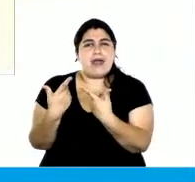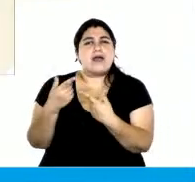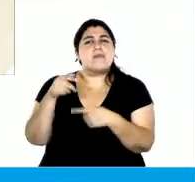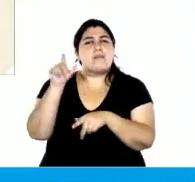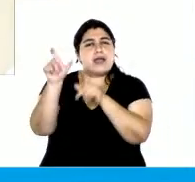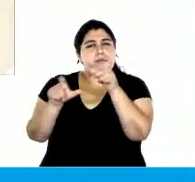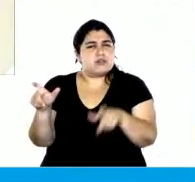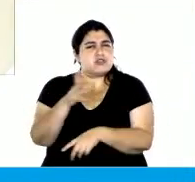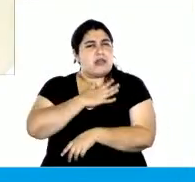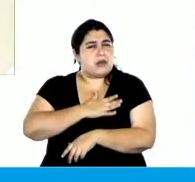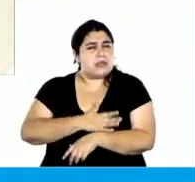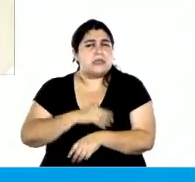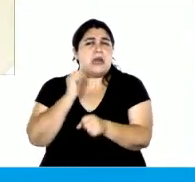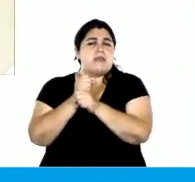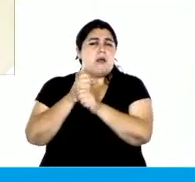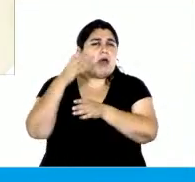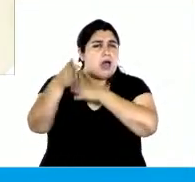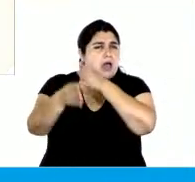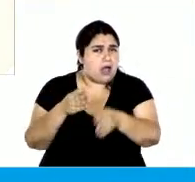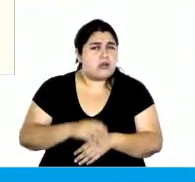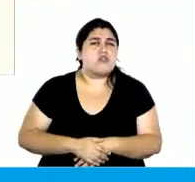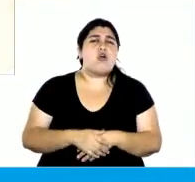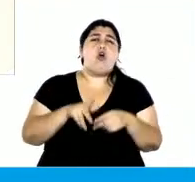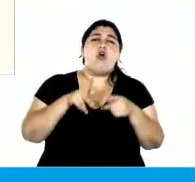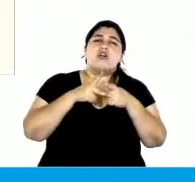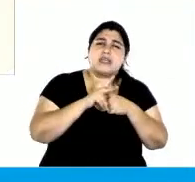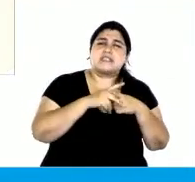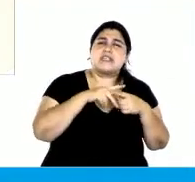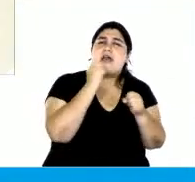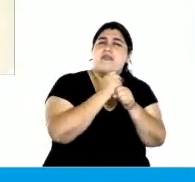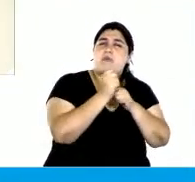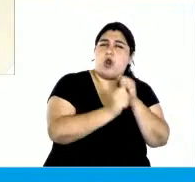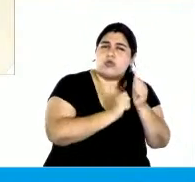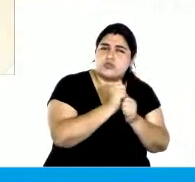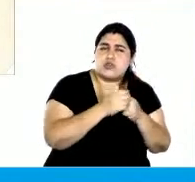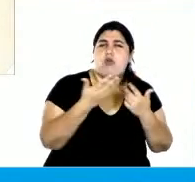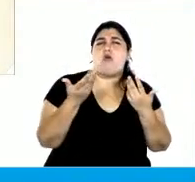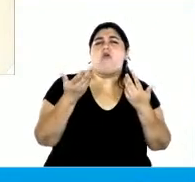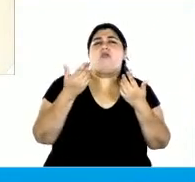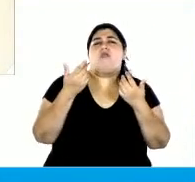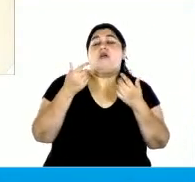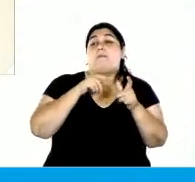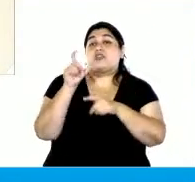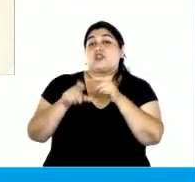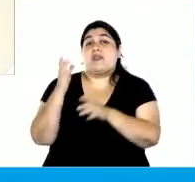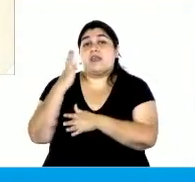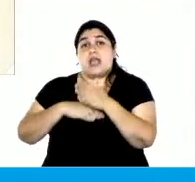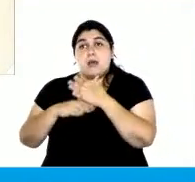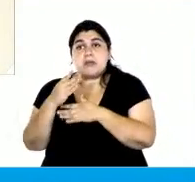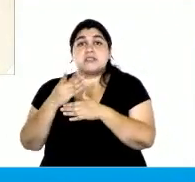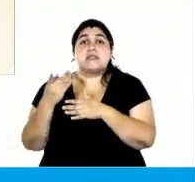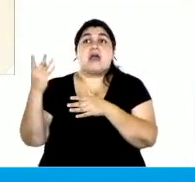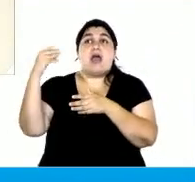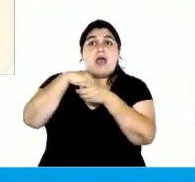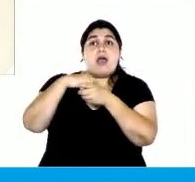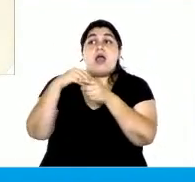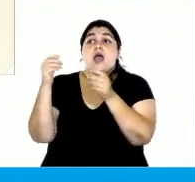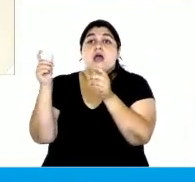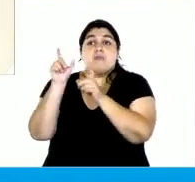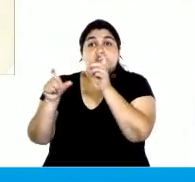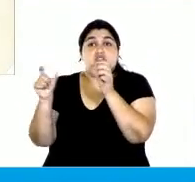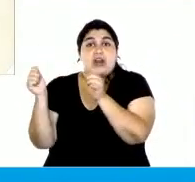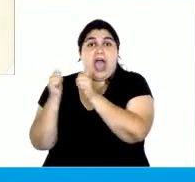a sus espacios de trabajo, como los talleres protegidos de producción, para que las personas con discapacidad y quienes trabajan con ellas puedan